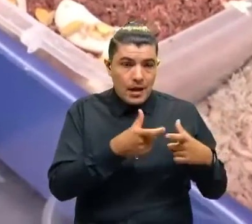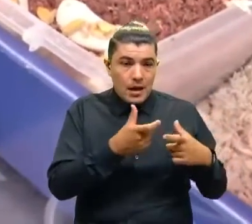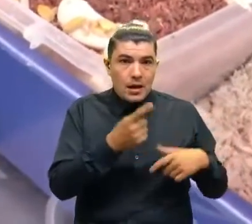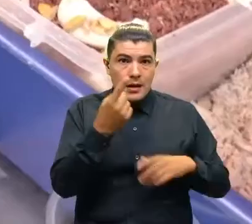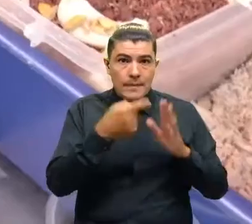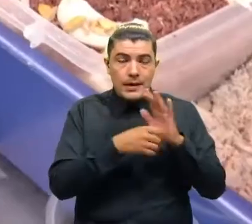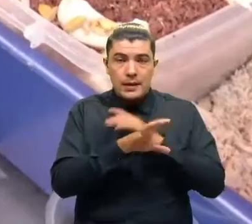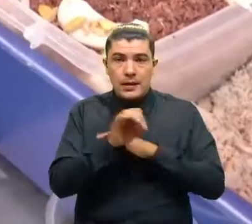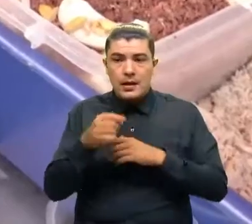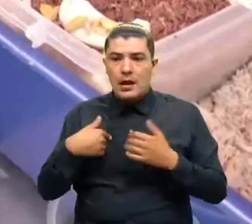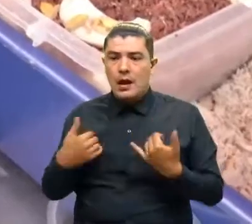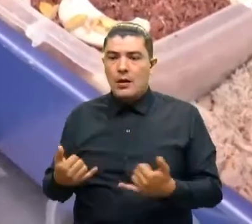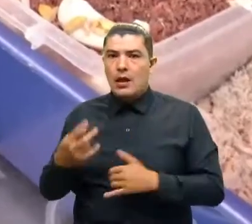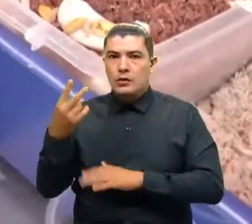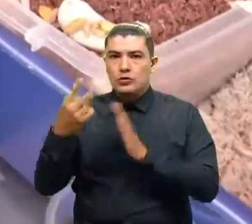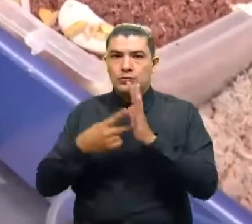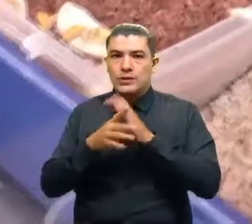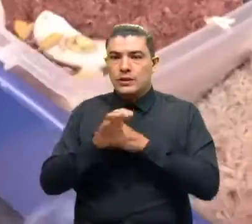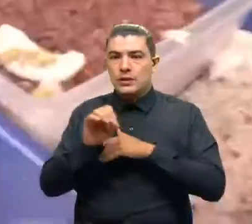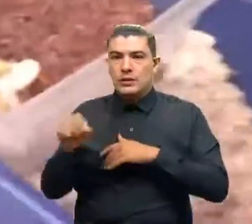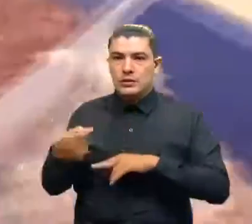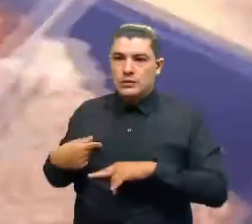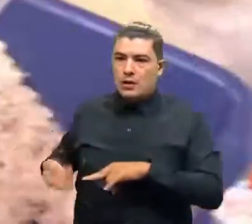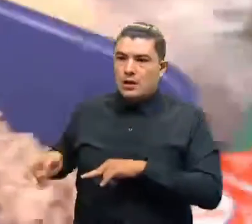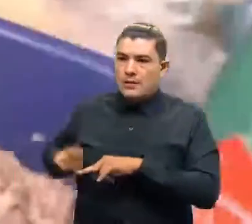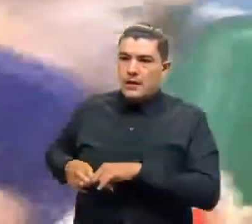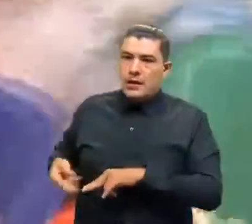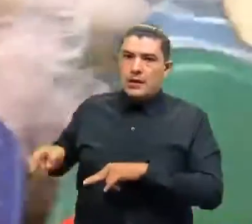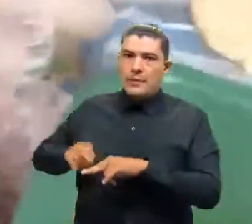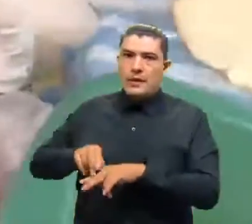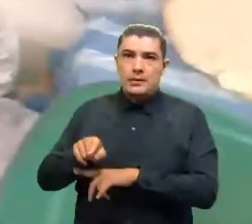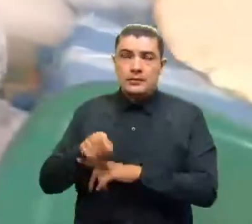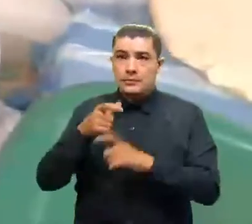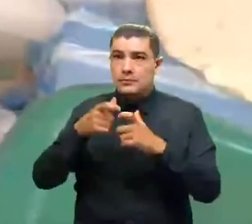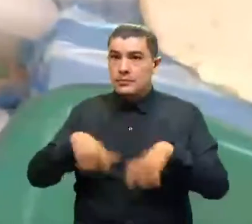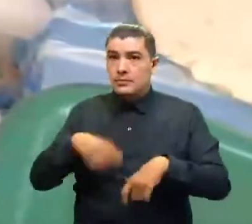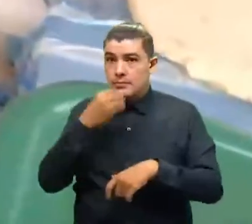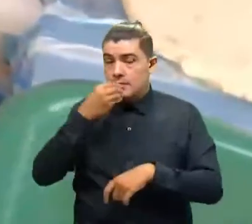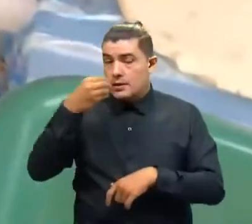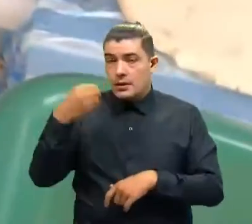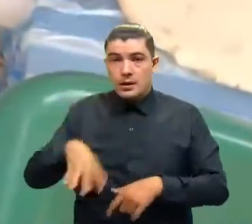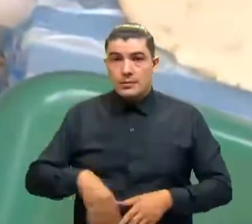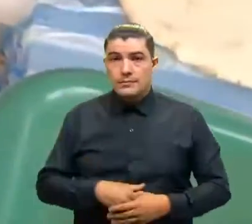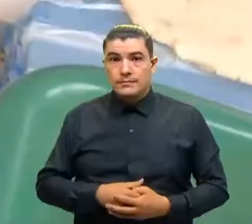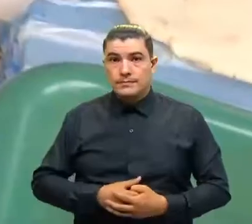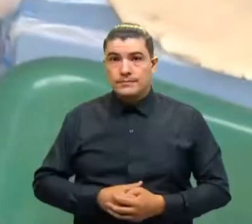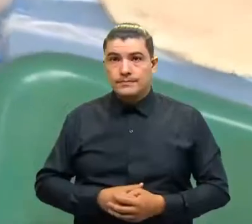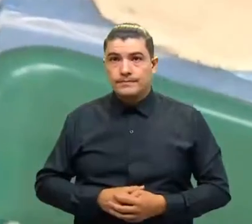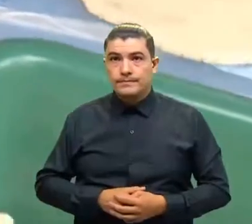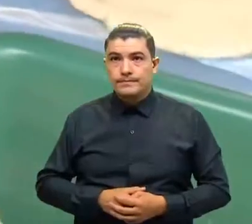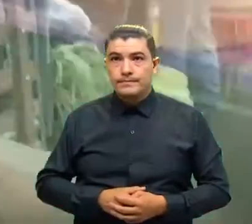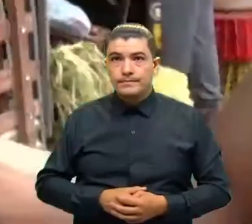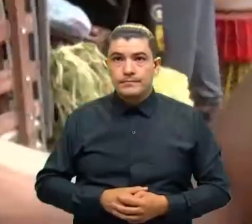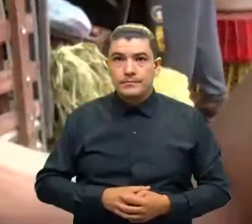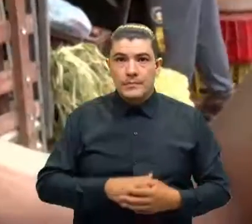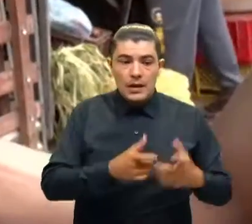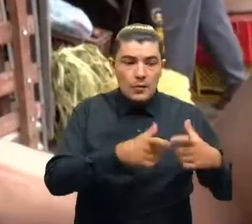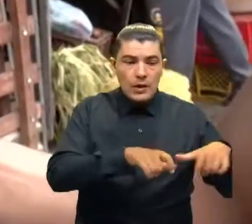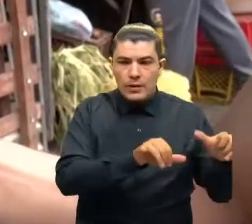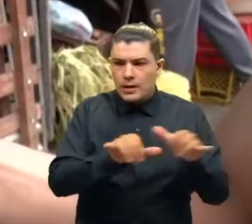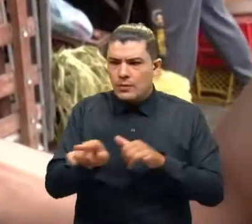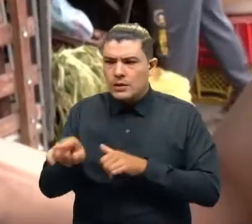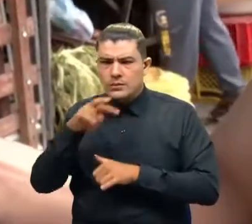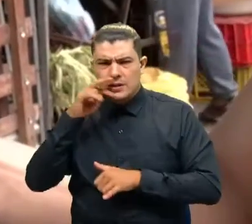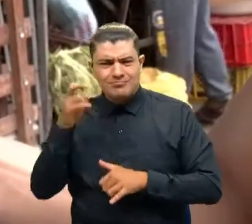a 1.500 y ya la llevo en 2.500 porque está demasiado caro el huevo, ya no se puede comer huevo, ya da igual el precio de la carne. Estando un